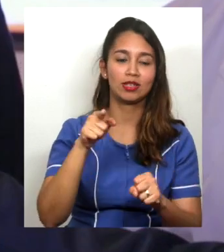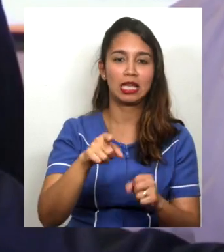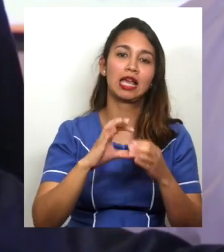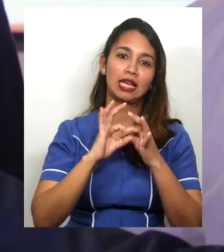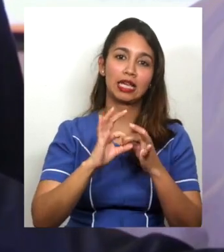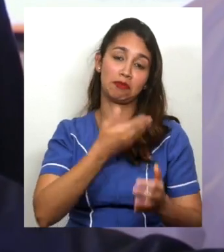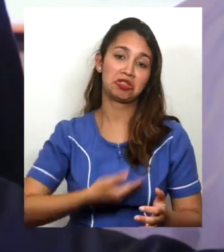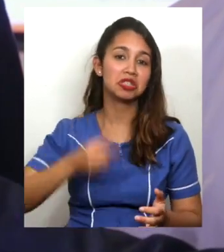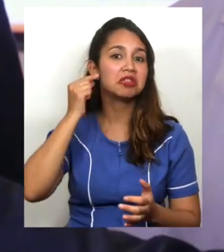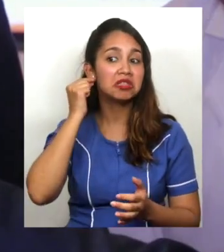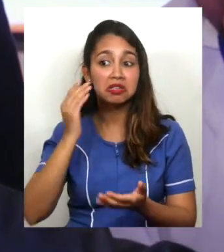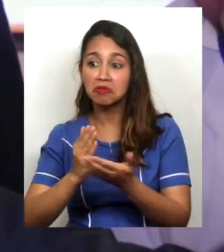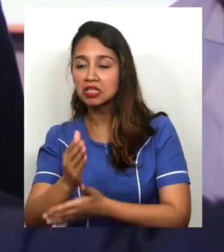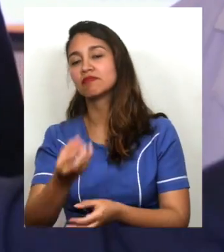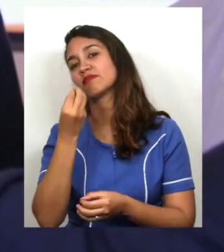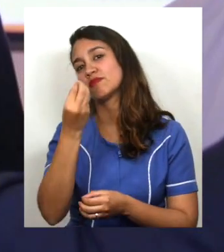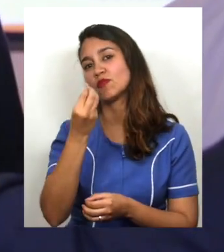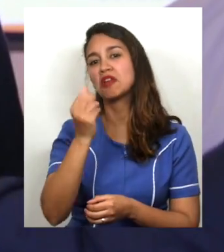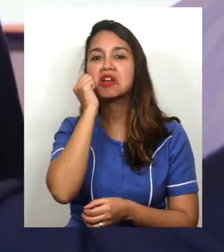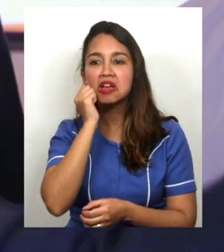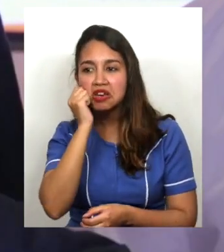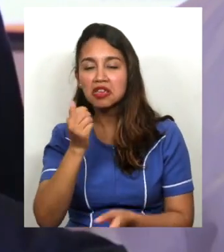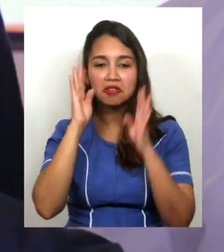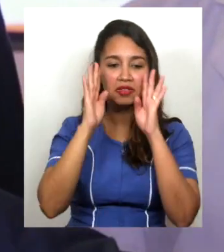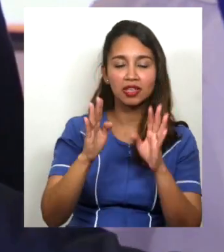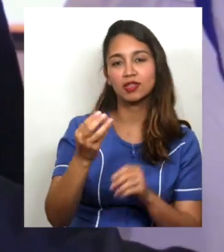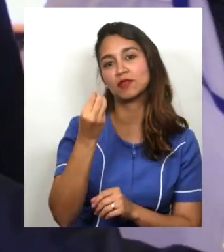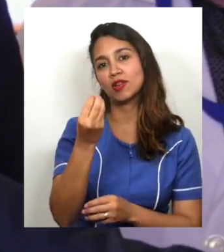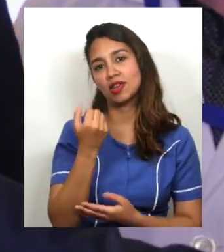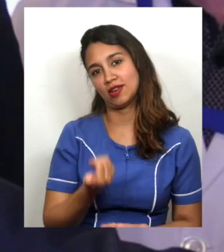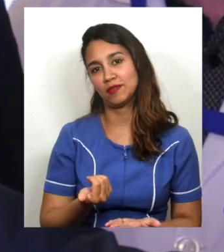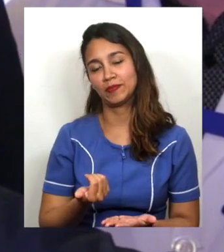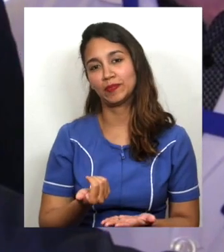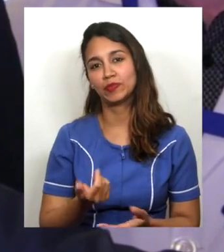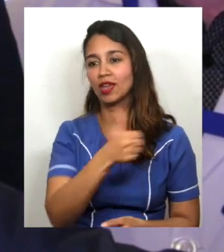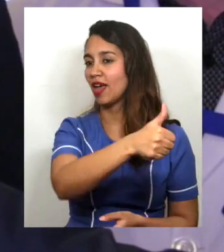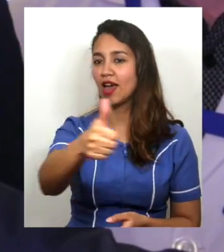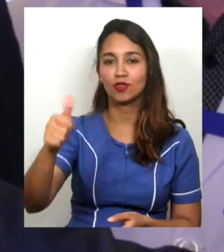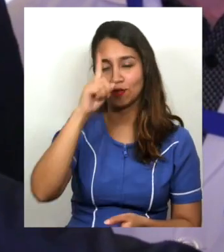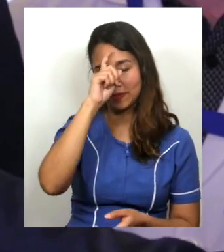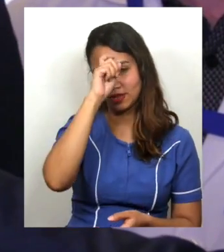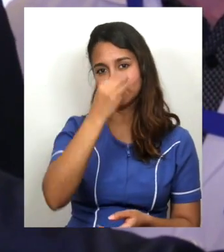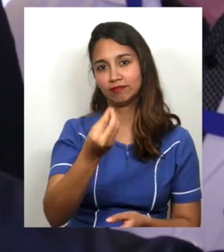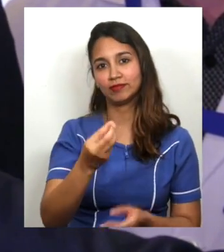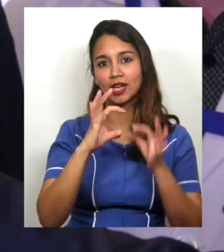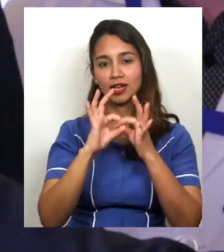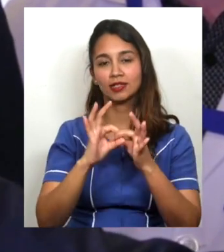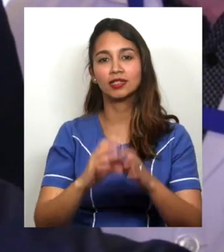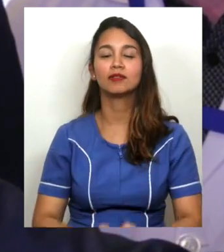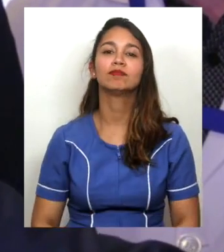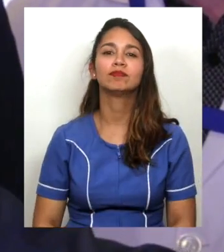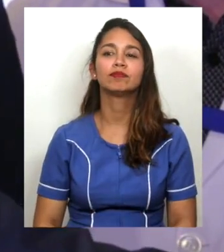personas, este programa no se realiza bien, en la iniciativa de la presidenta Bachelet, pero implementado, ¿no es cierto?, con todo el cariño y profesionalismo de la gente del Hospital